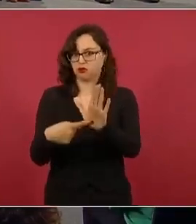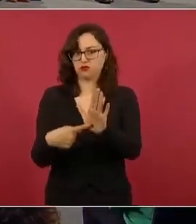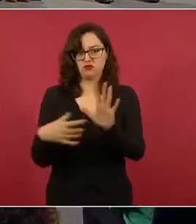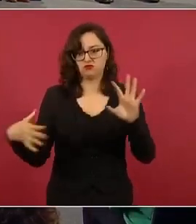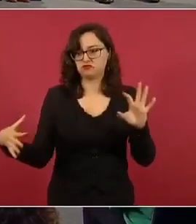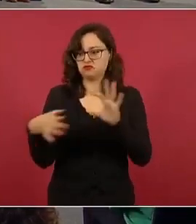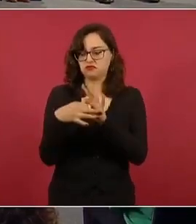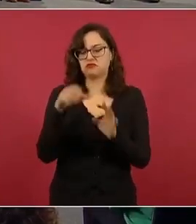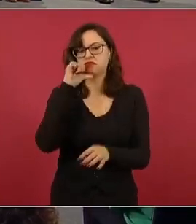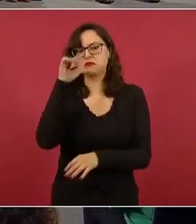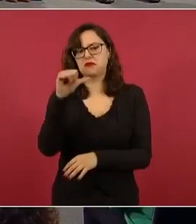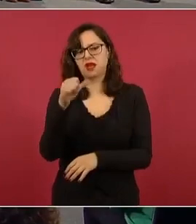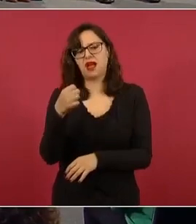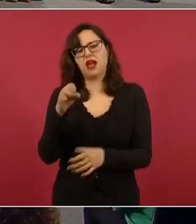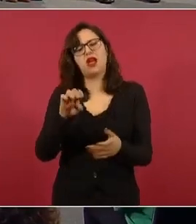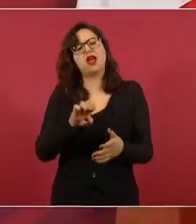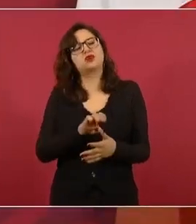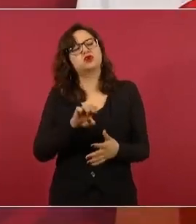el que lo hizo?